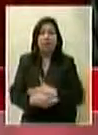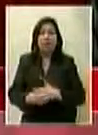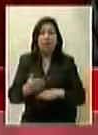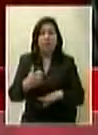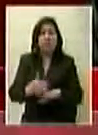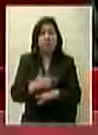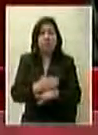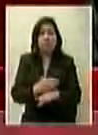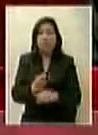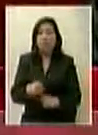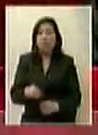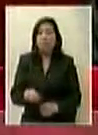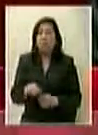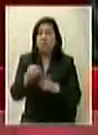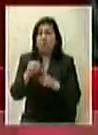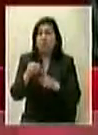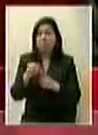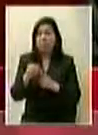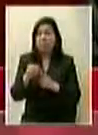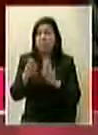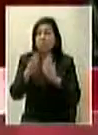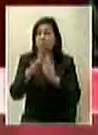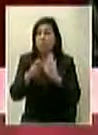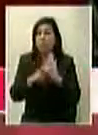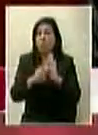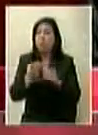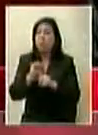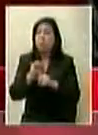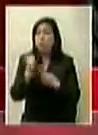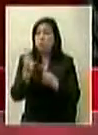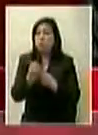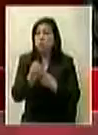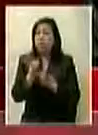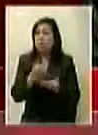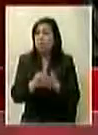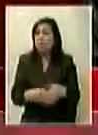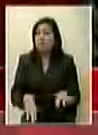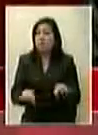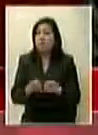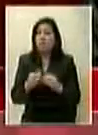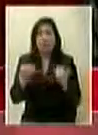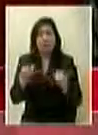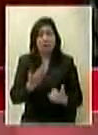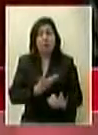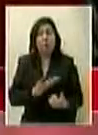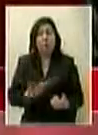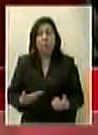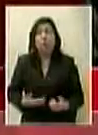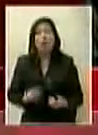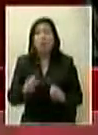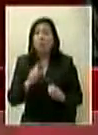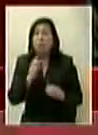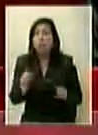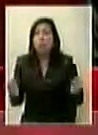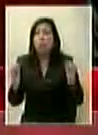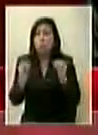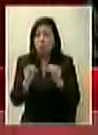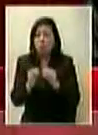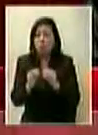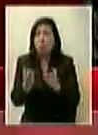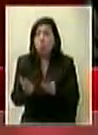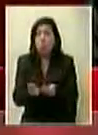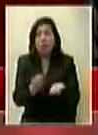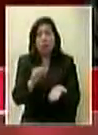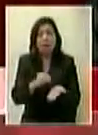el desarrollo de los principales programas sociales priorizados por nuestro gobierno, como son Juntos,